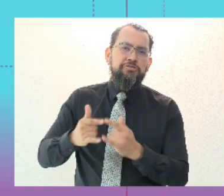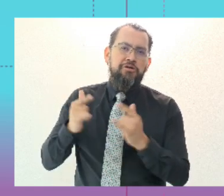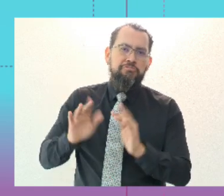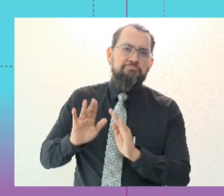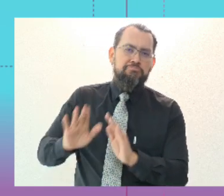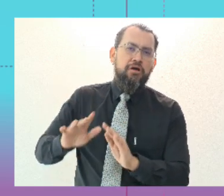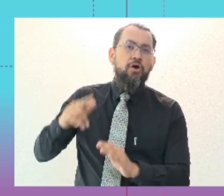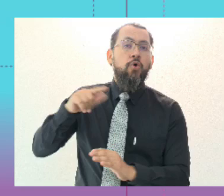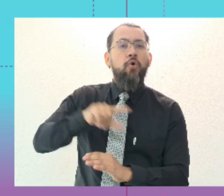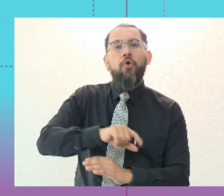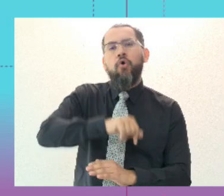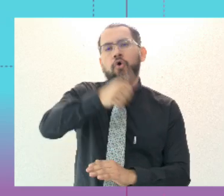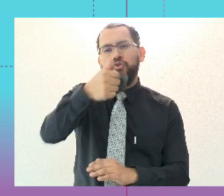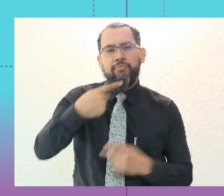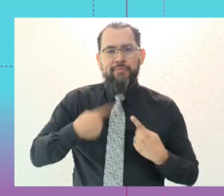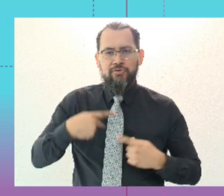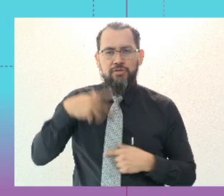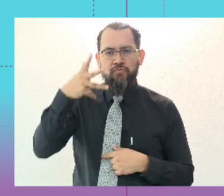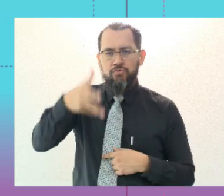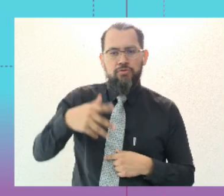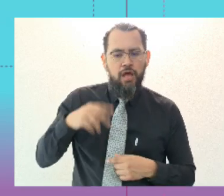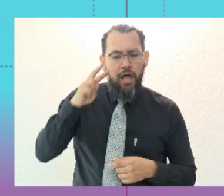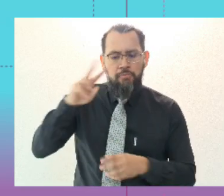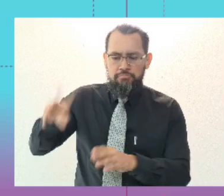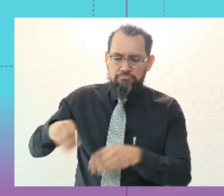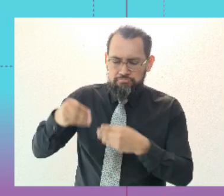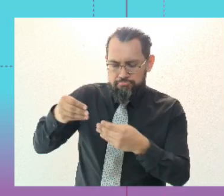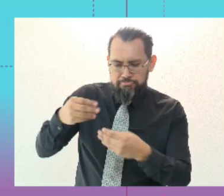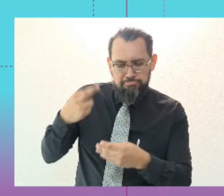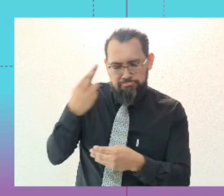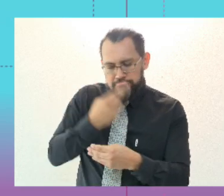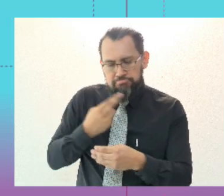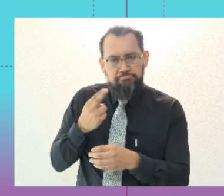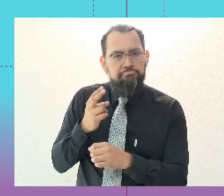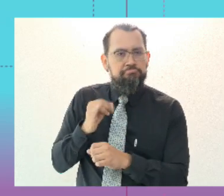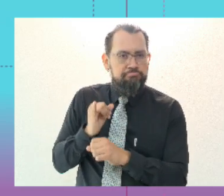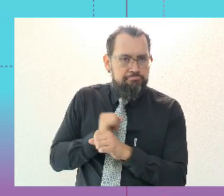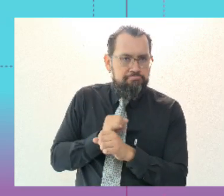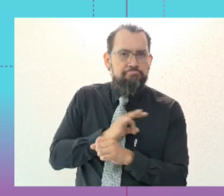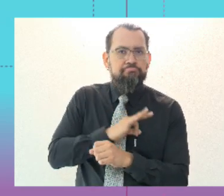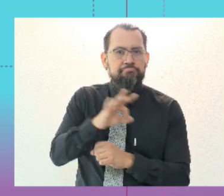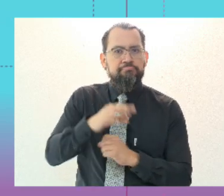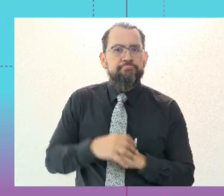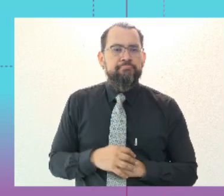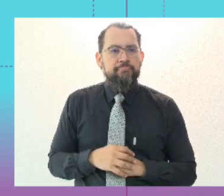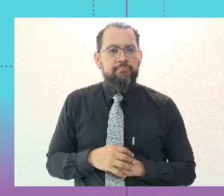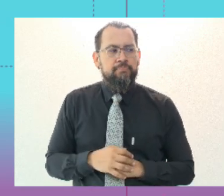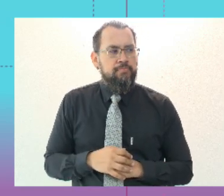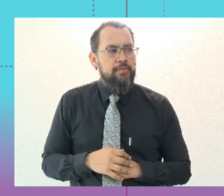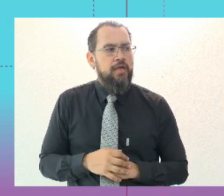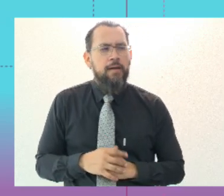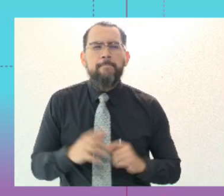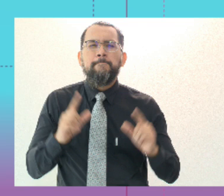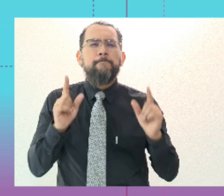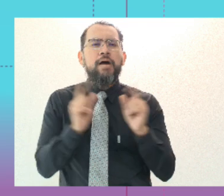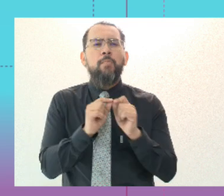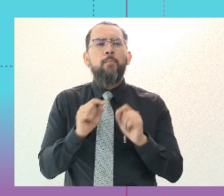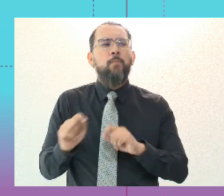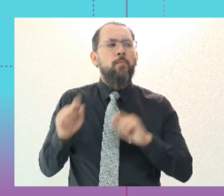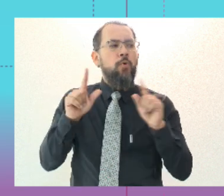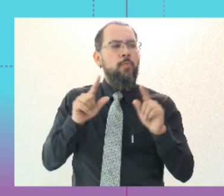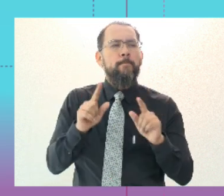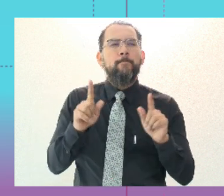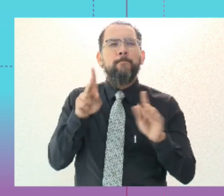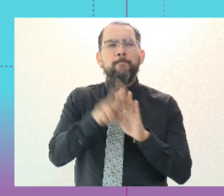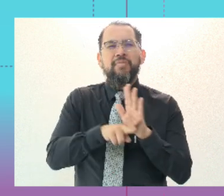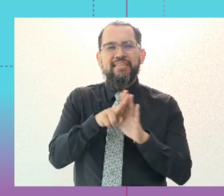podrá consultar en el Archivo Histórico de la Secretaría de Salud. Voy a proyectarles un video para que